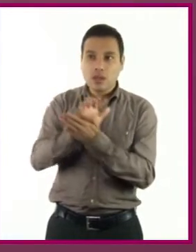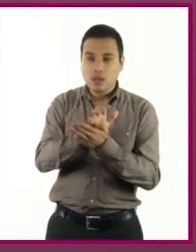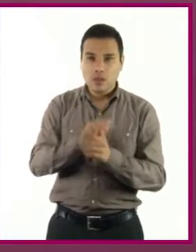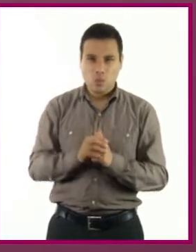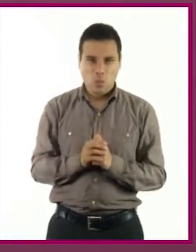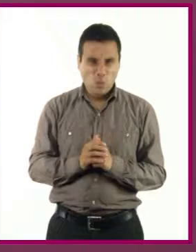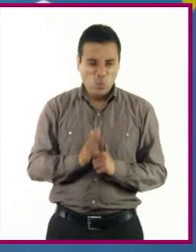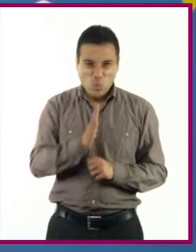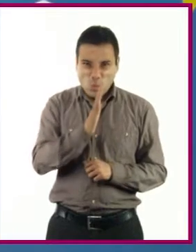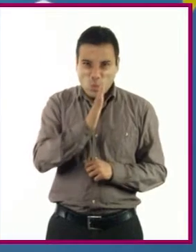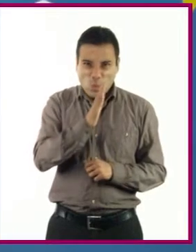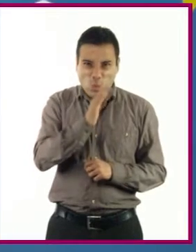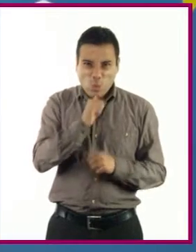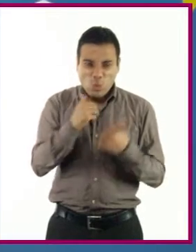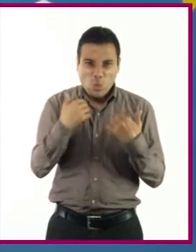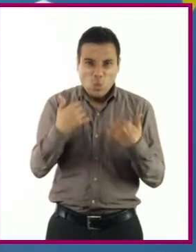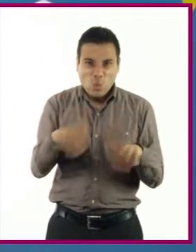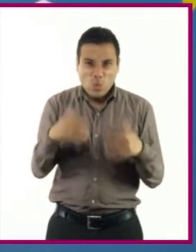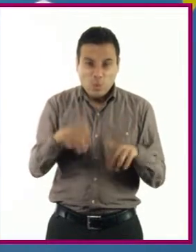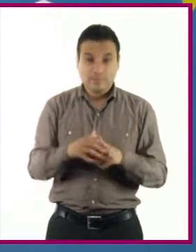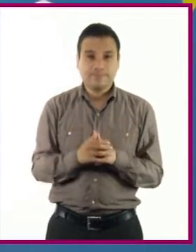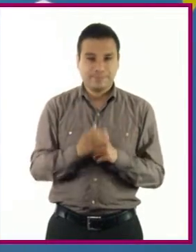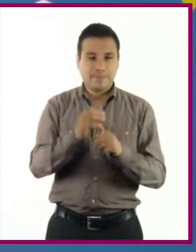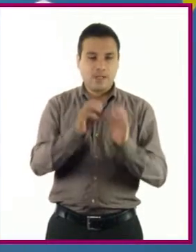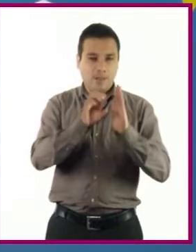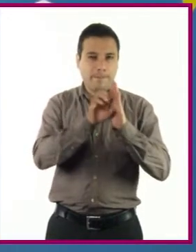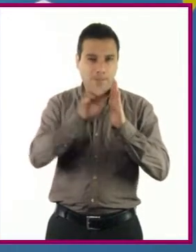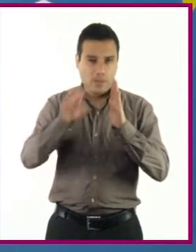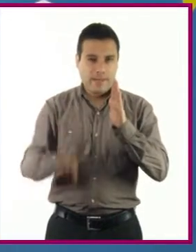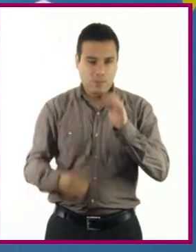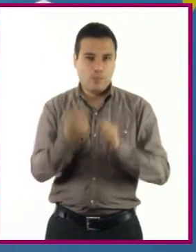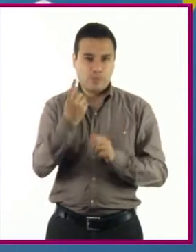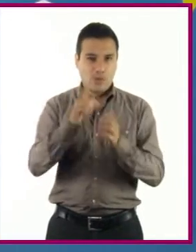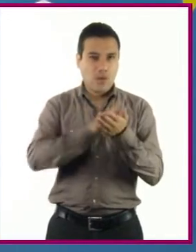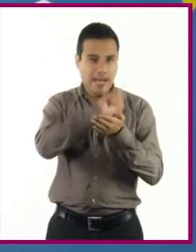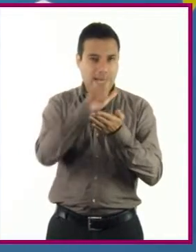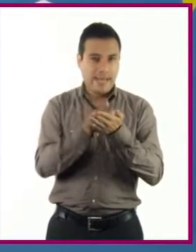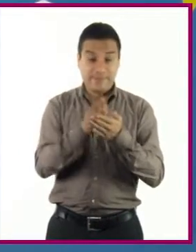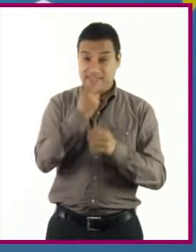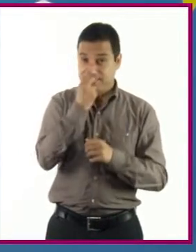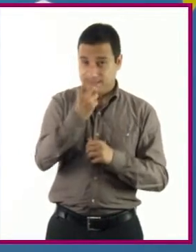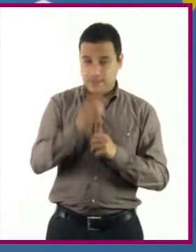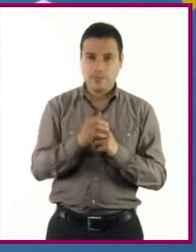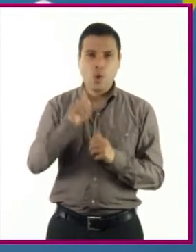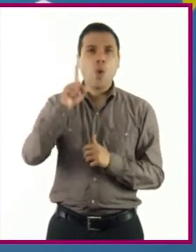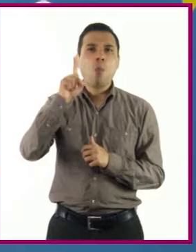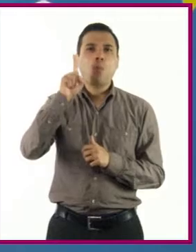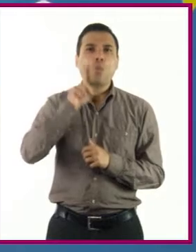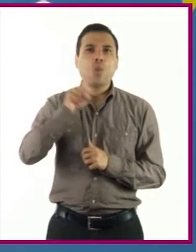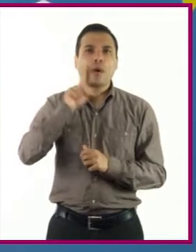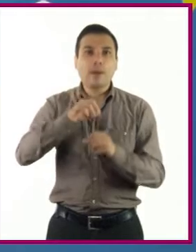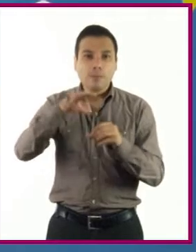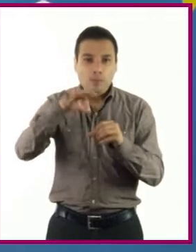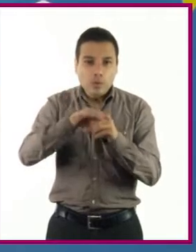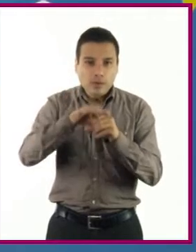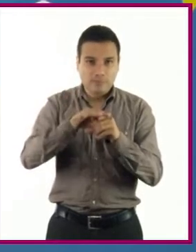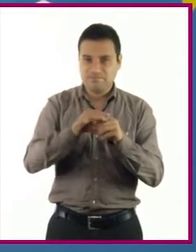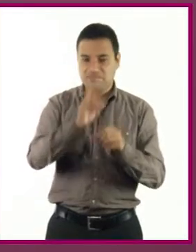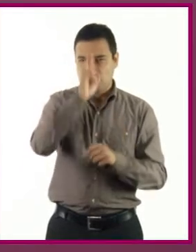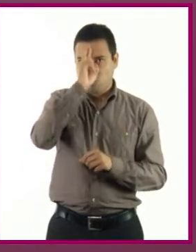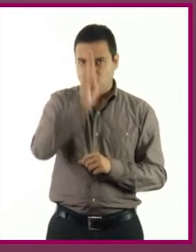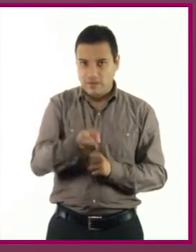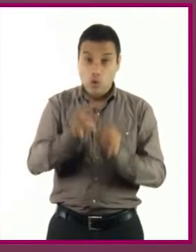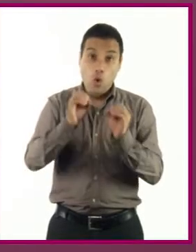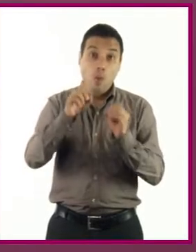¡Es sorprendente! Y entre esas leyes se encontraba una que prohibía que las mujeres votaran o fueran